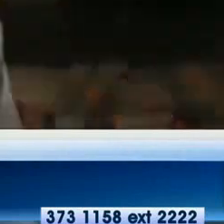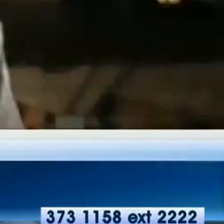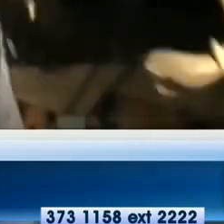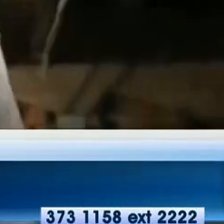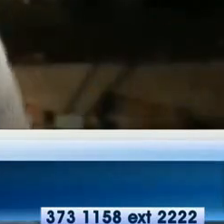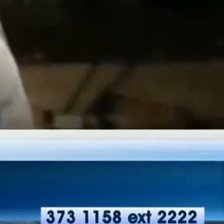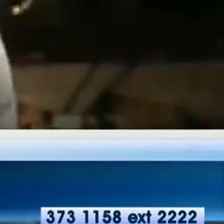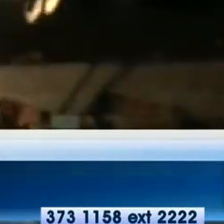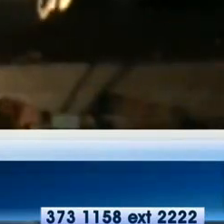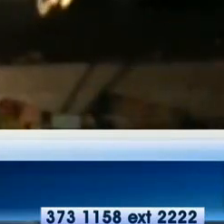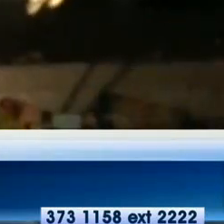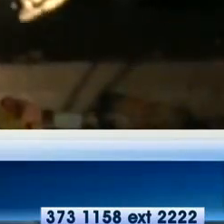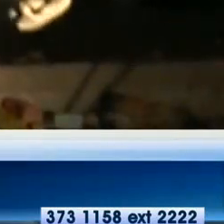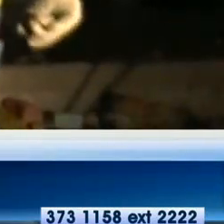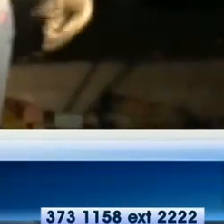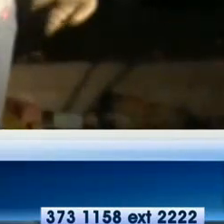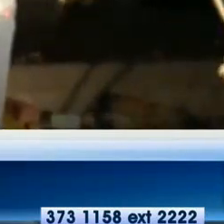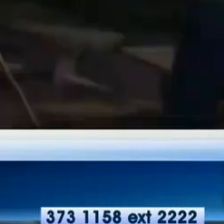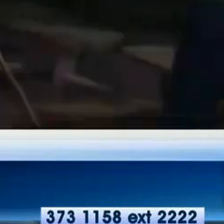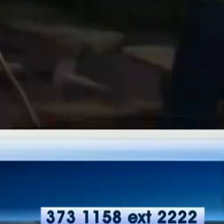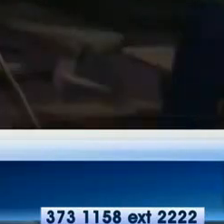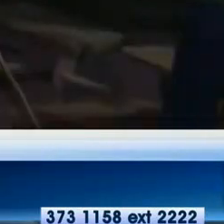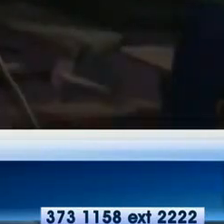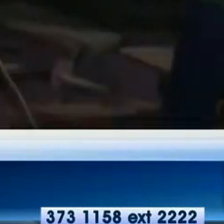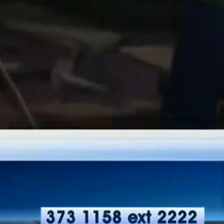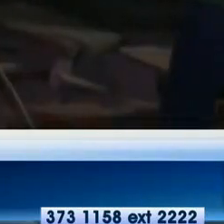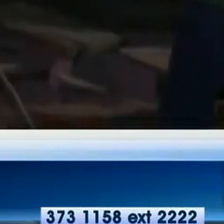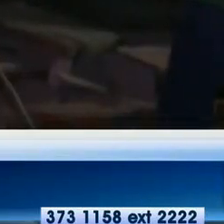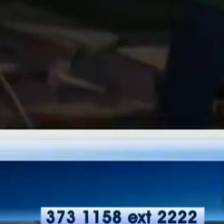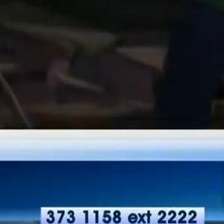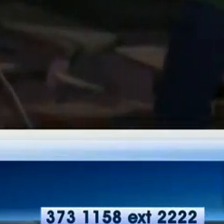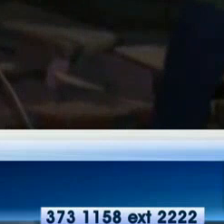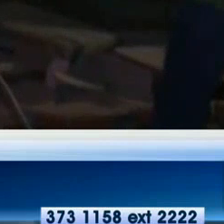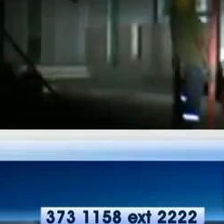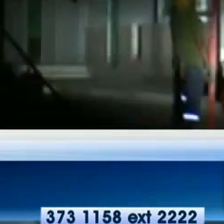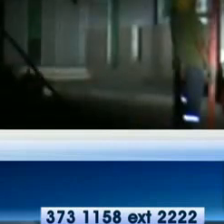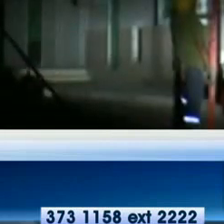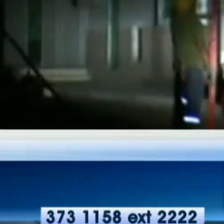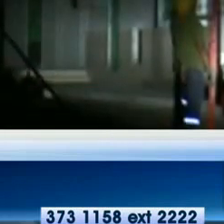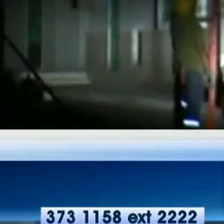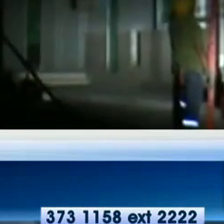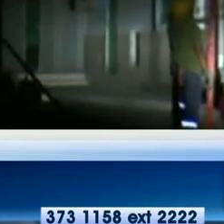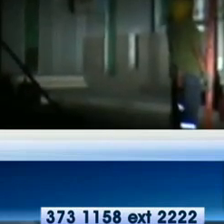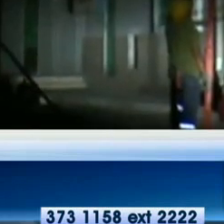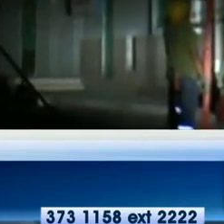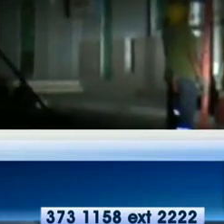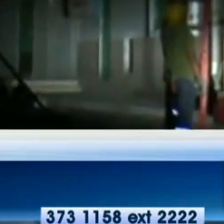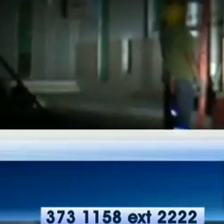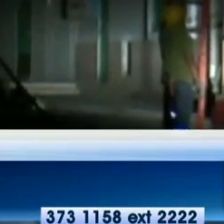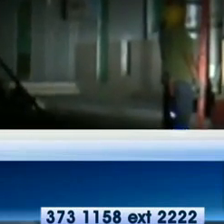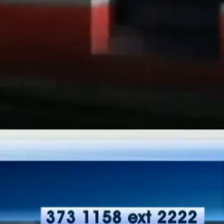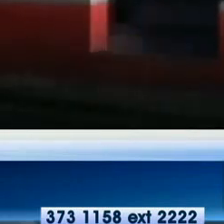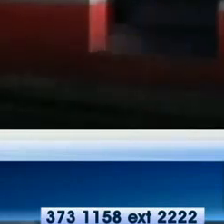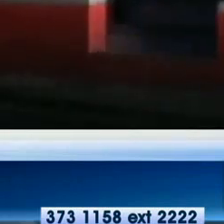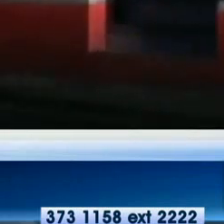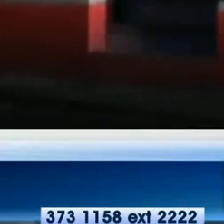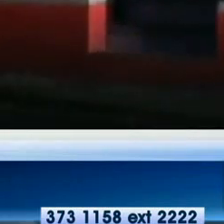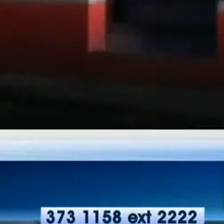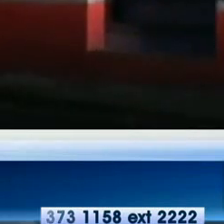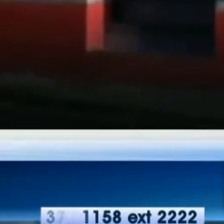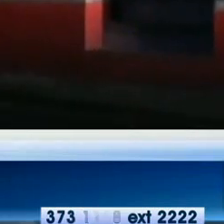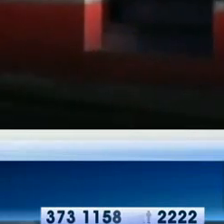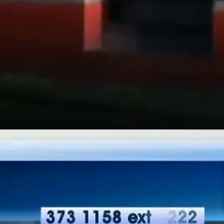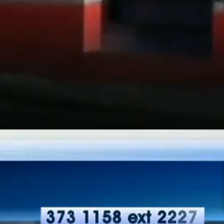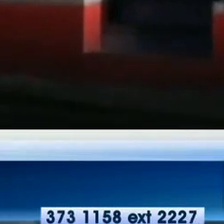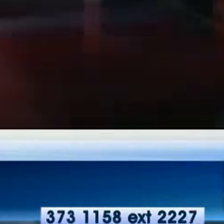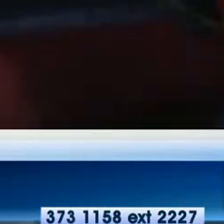la mayor parte de la provincia. Gracias a Dios, hasta el momento no se han reportado víctimas mortales ni daños de consideración. Solo la